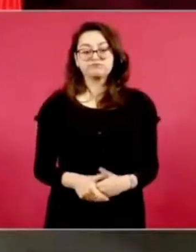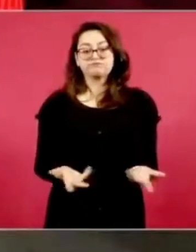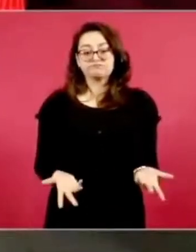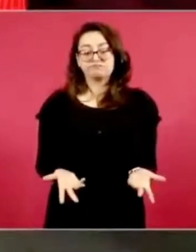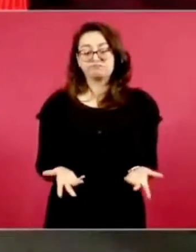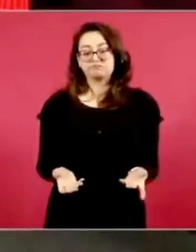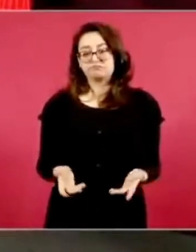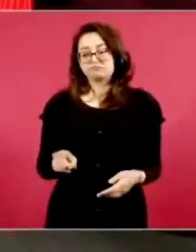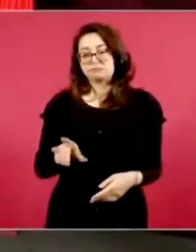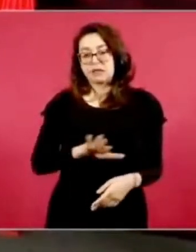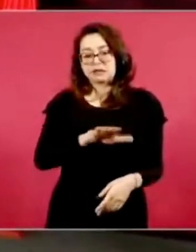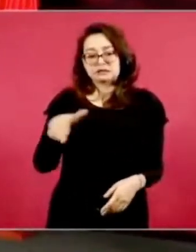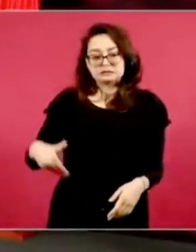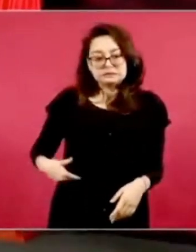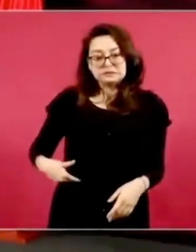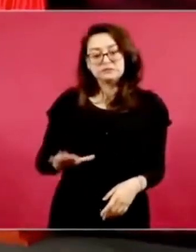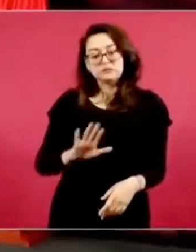accidente,